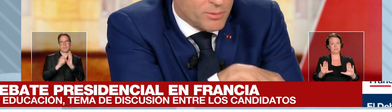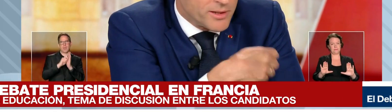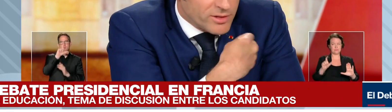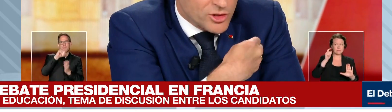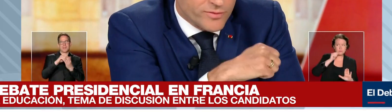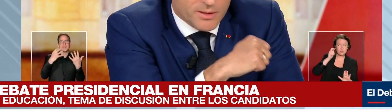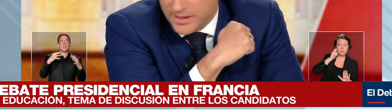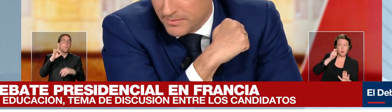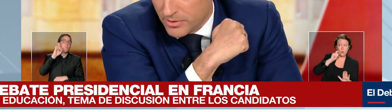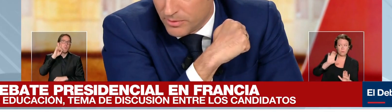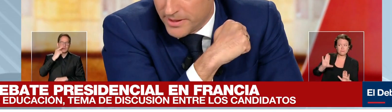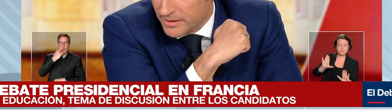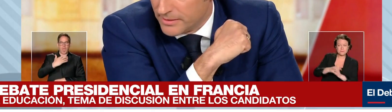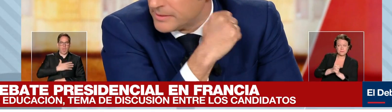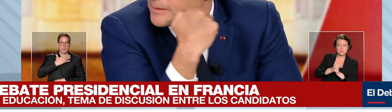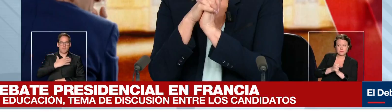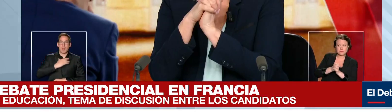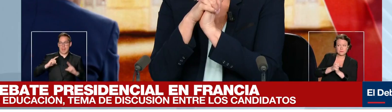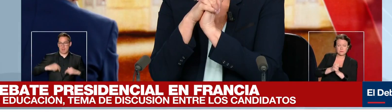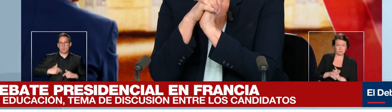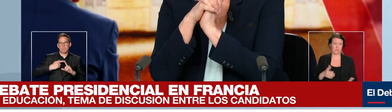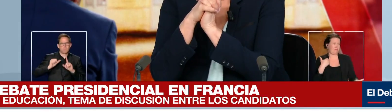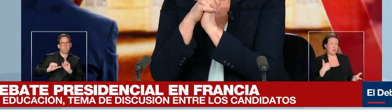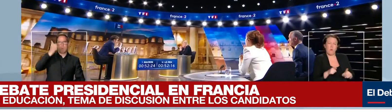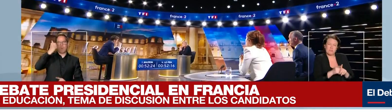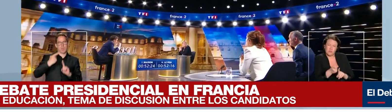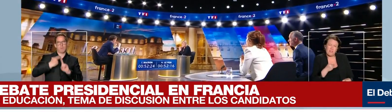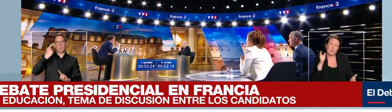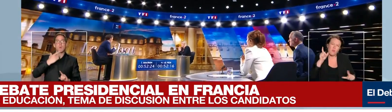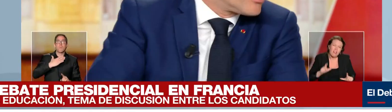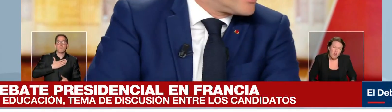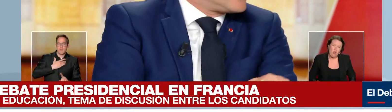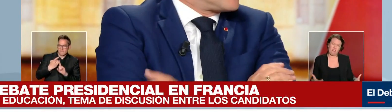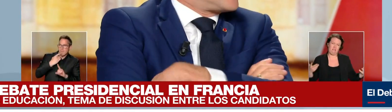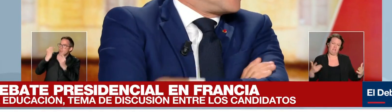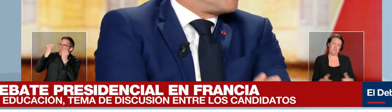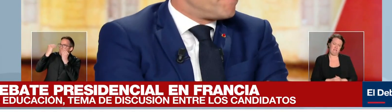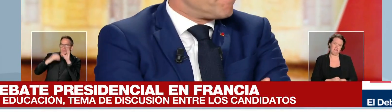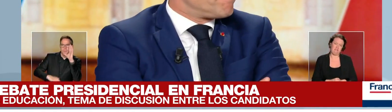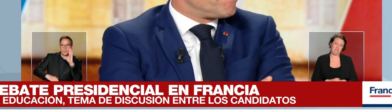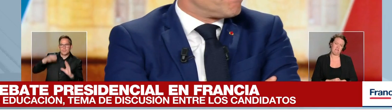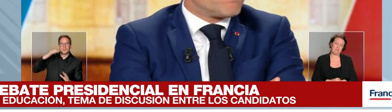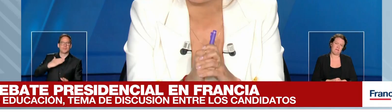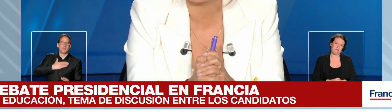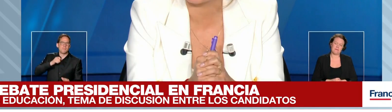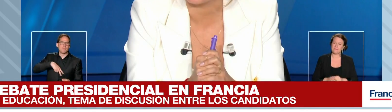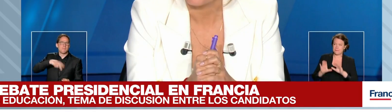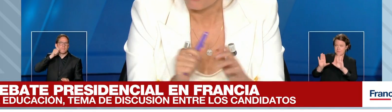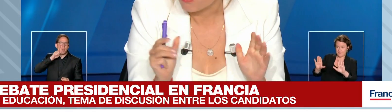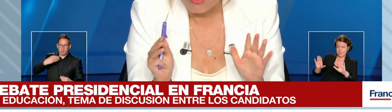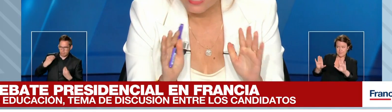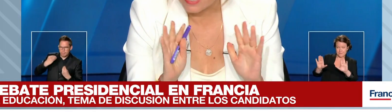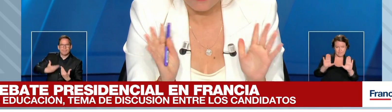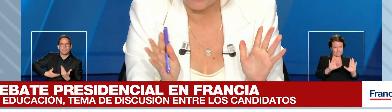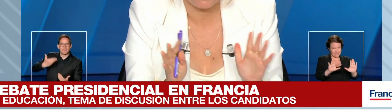yo me siento atado a esta escuela de la República. Claro. A mí me educaron justamente estos maestros. Marine Le